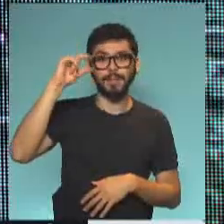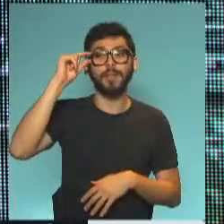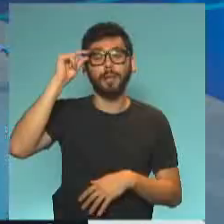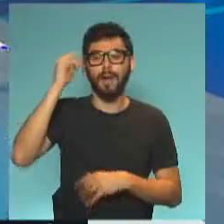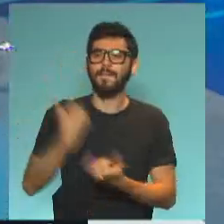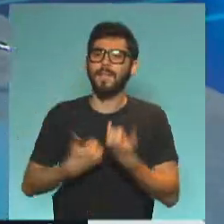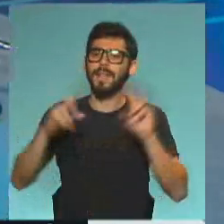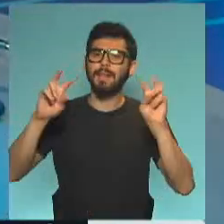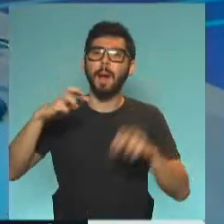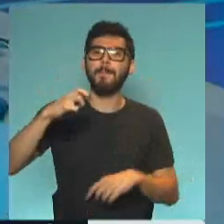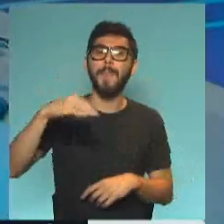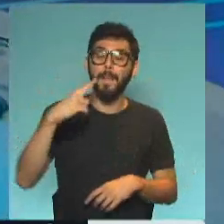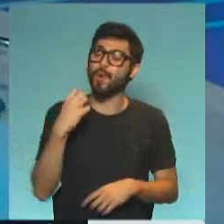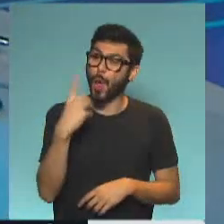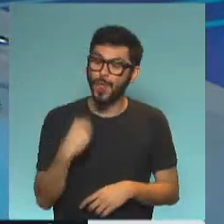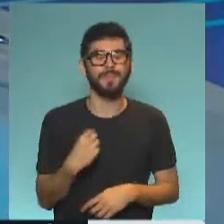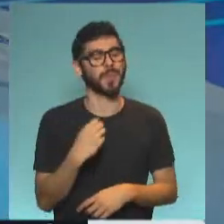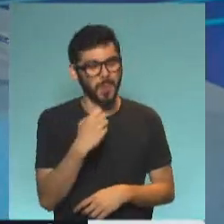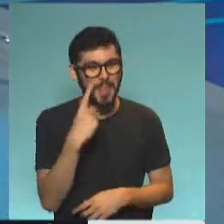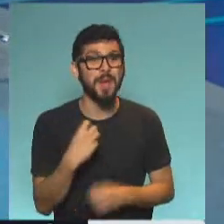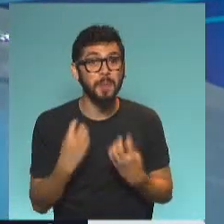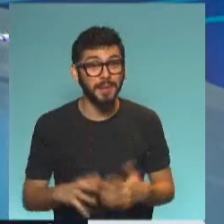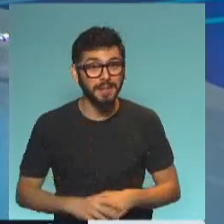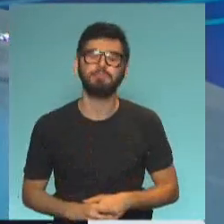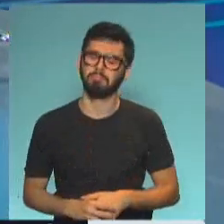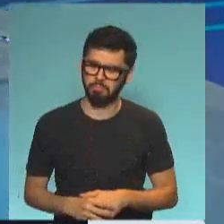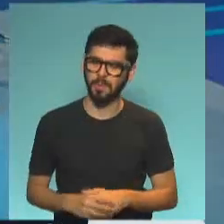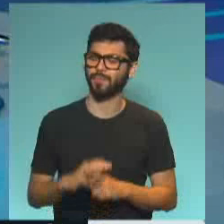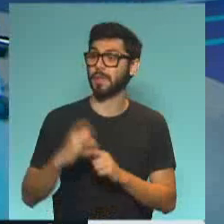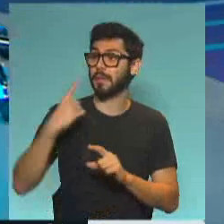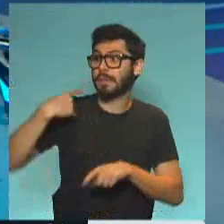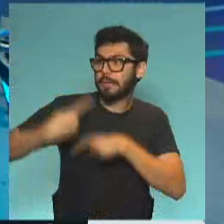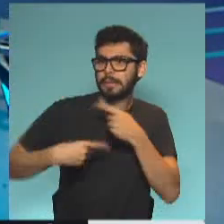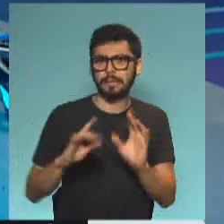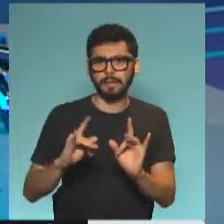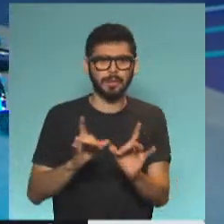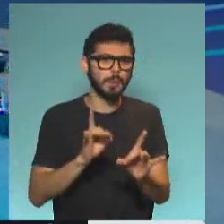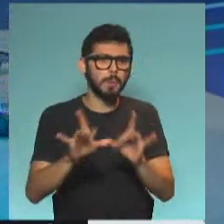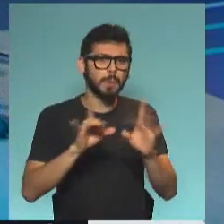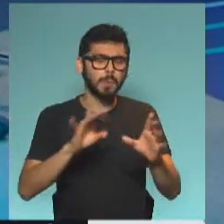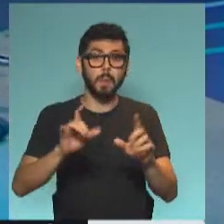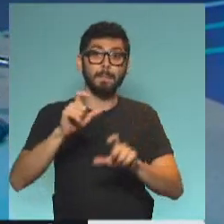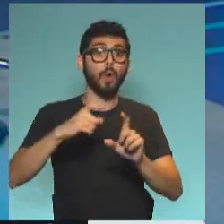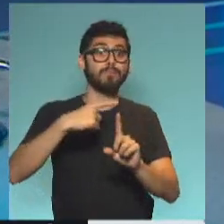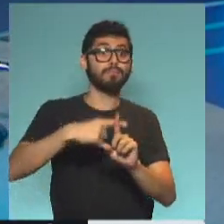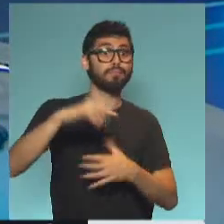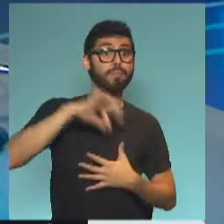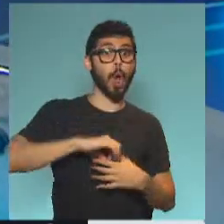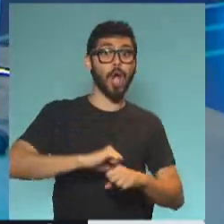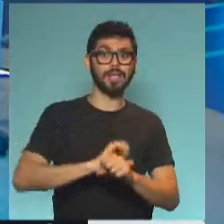el pami que tal dos buendía que todo el buen día como estás bien bueno venimos de unos días complicados con la cantidad de contagios de positivos